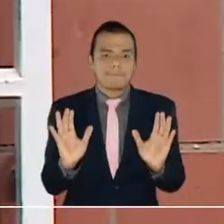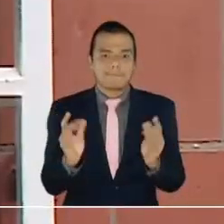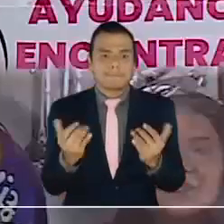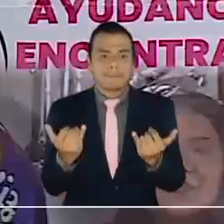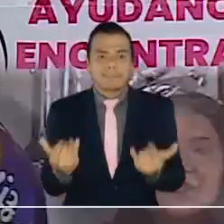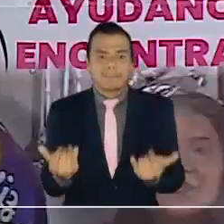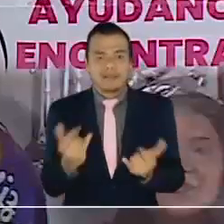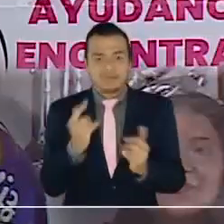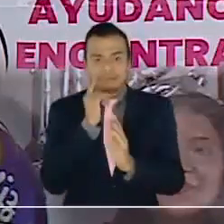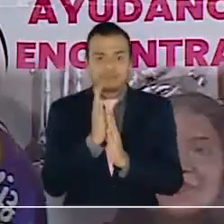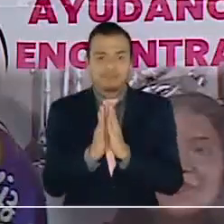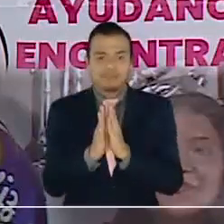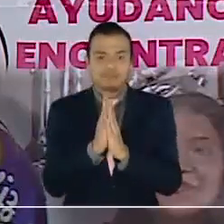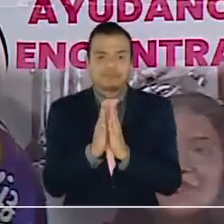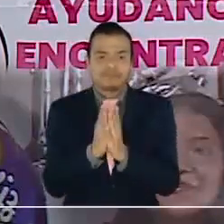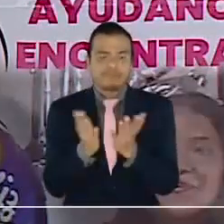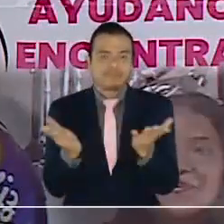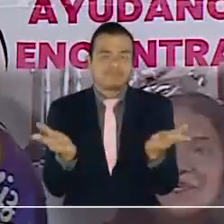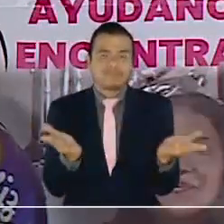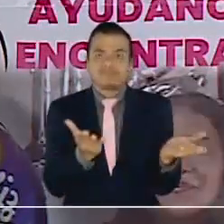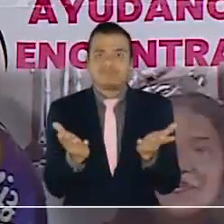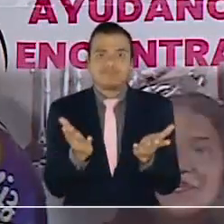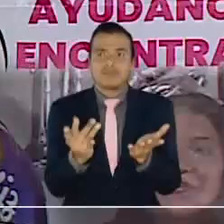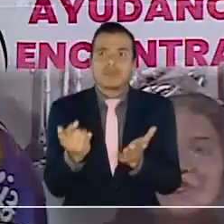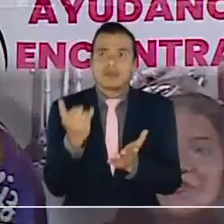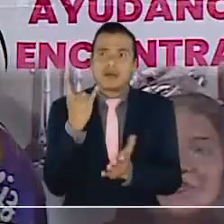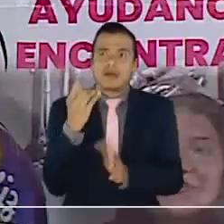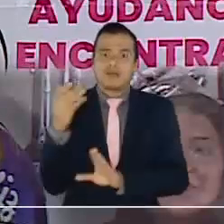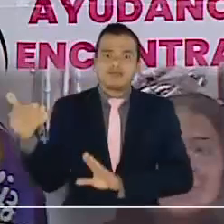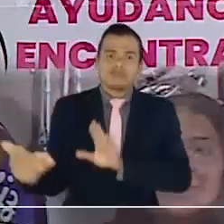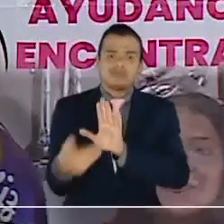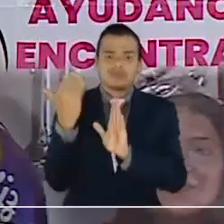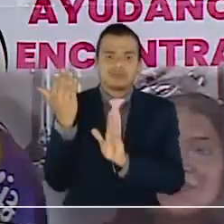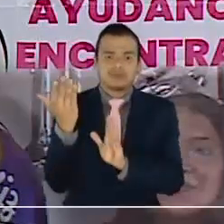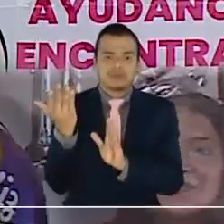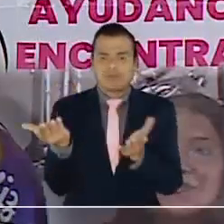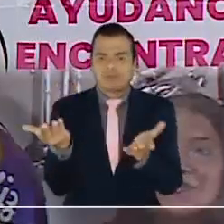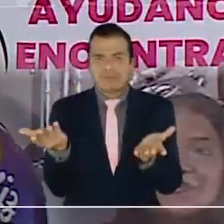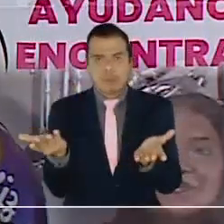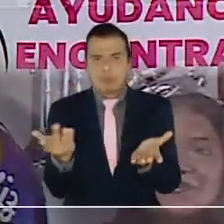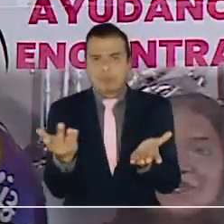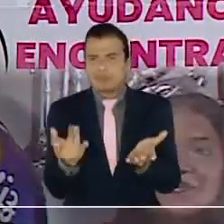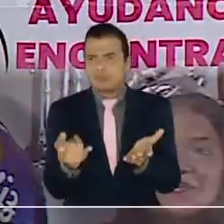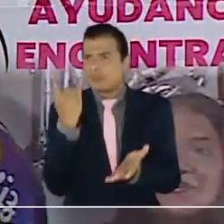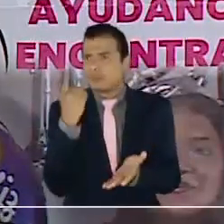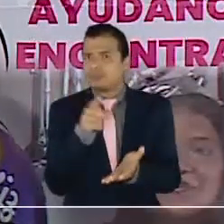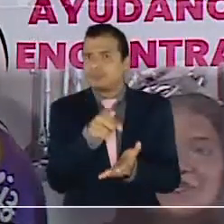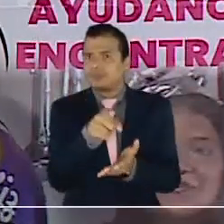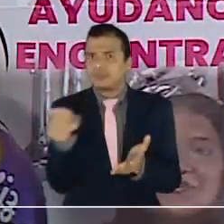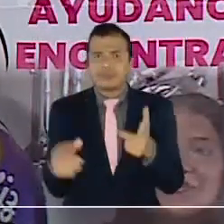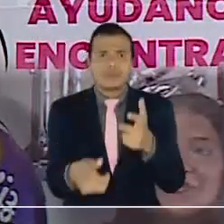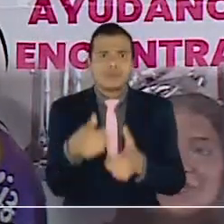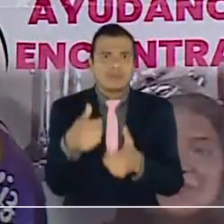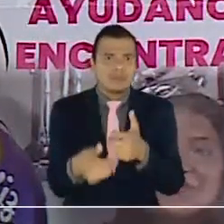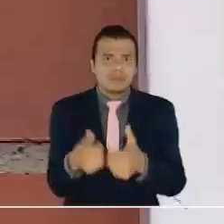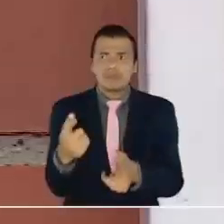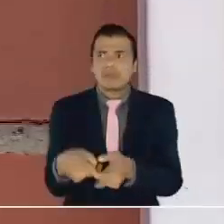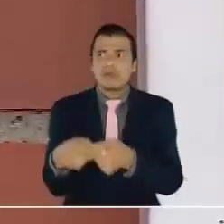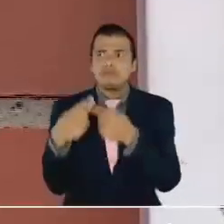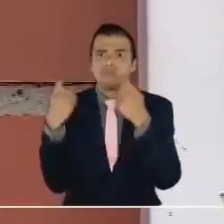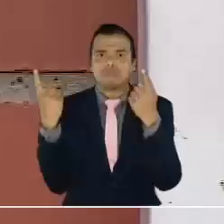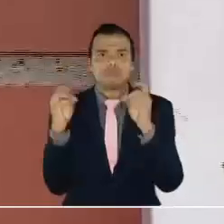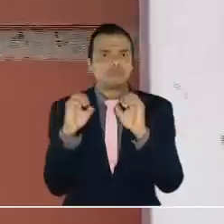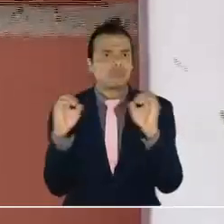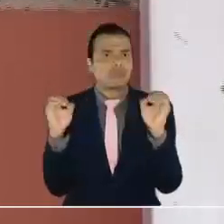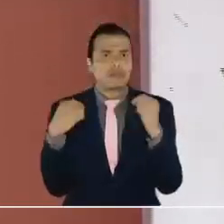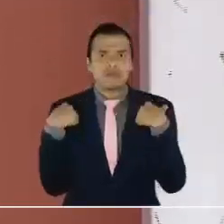enemigo alguno. Nosotros no tenemos amenazas de nada, nunca hemos tenido problemas con ninguna persona de los 8 años que llevamos viviendo aquí en el corregimiento, o